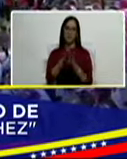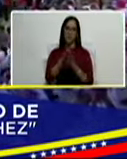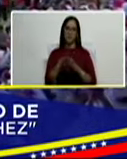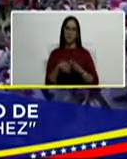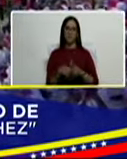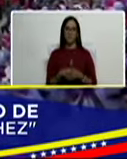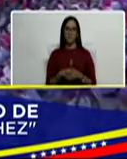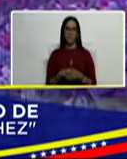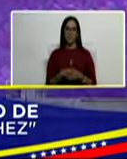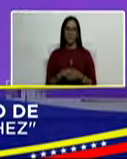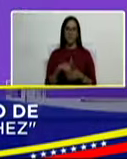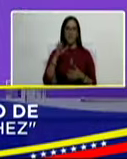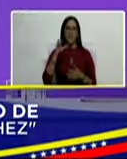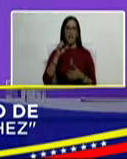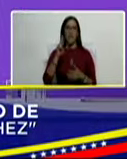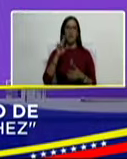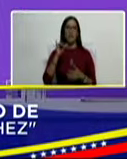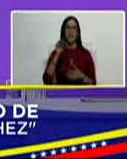de Urimare,